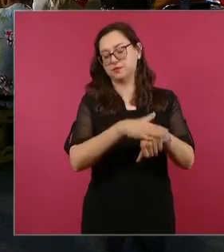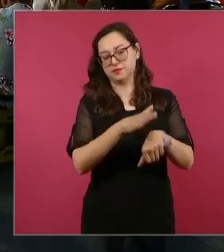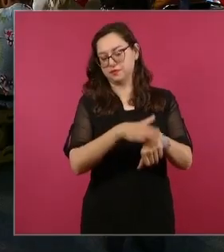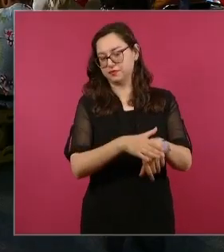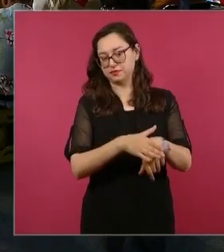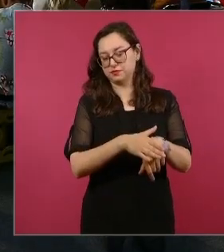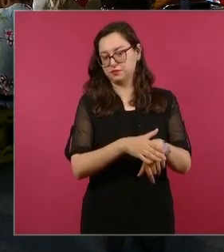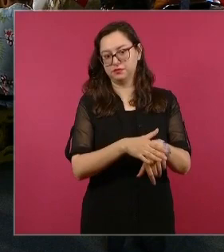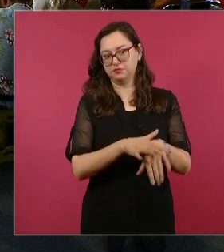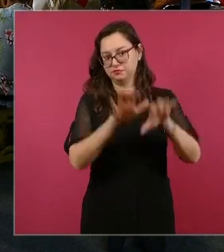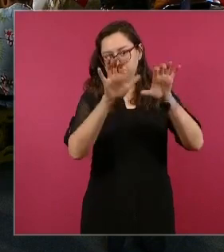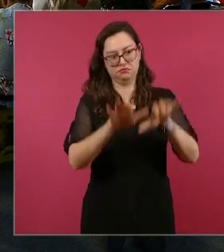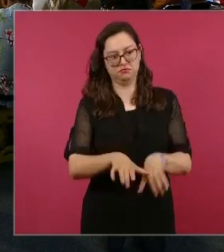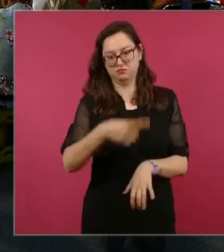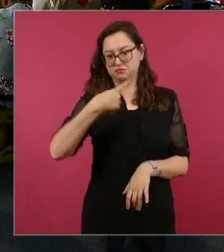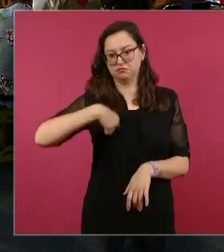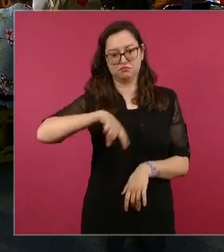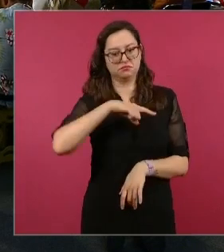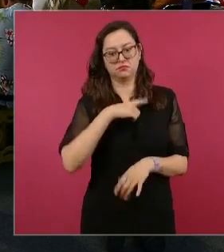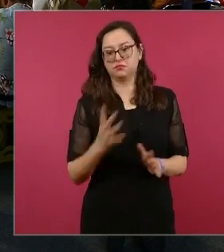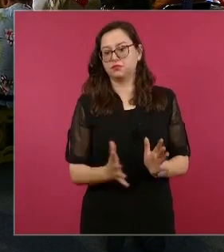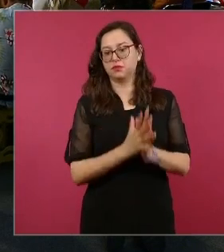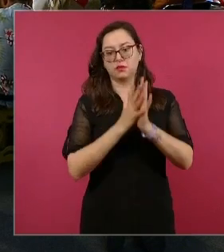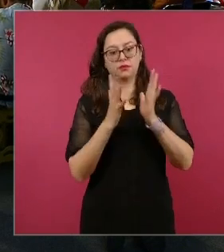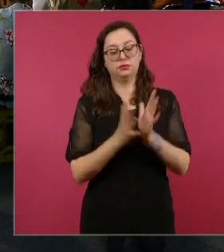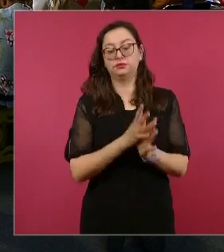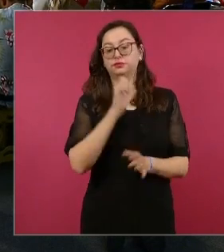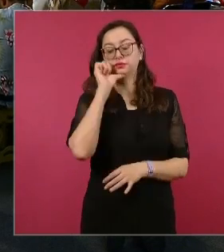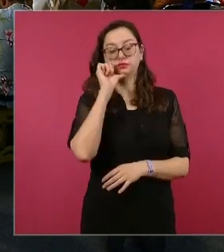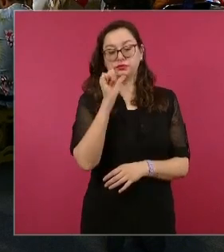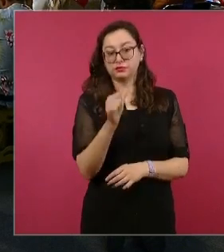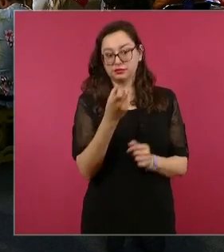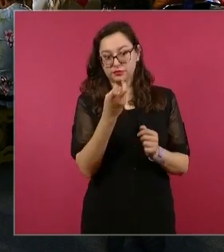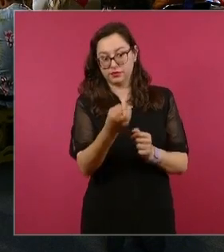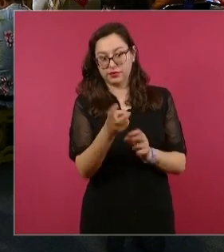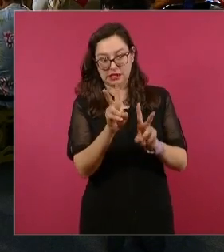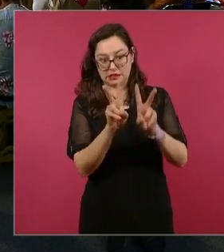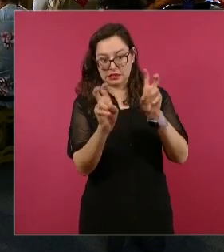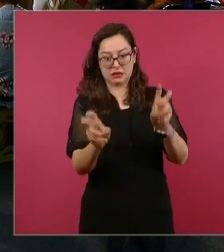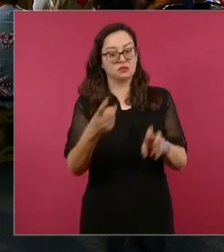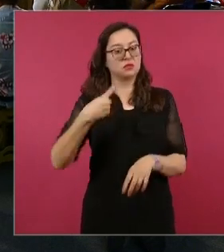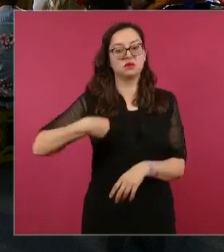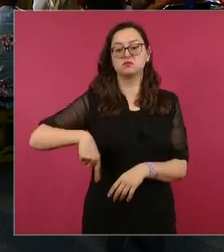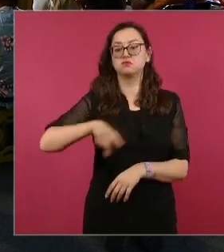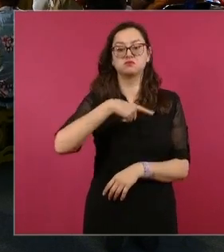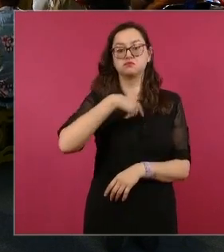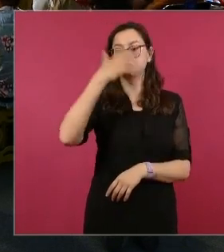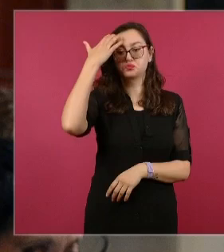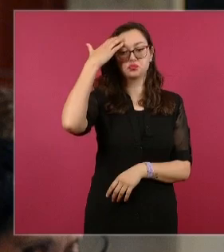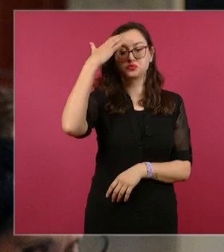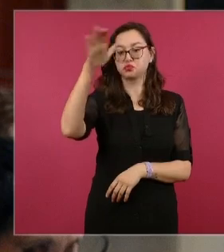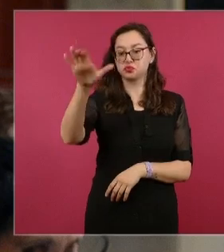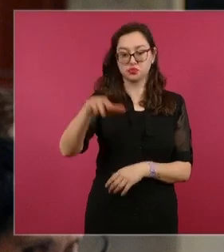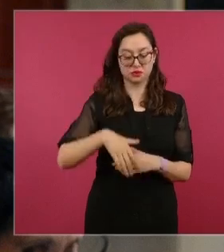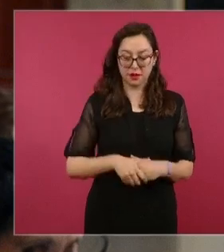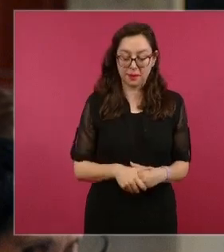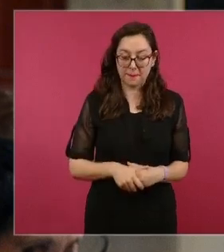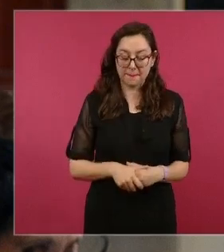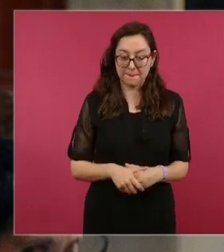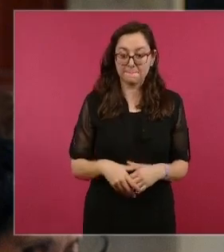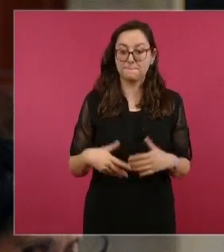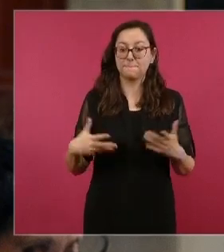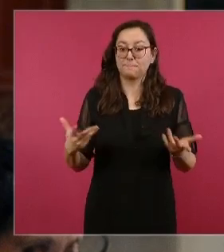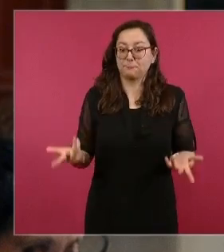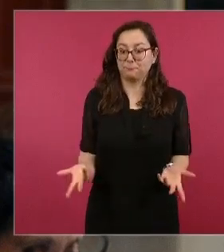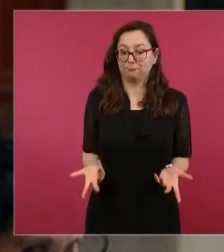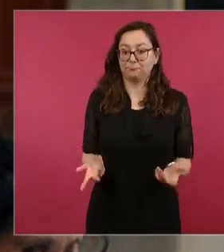oficial, desmintió esta información y dijo no saber nada de lo que pasó en ese momento. Entonces,